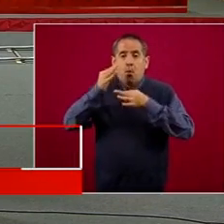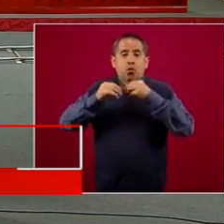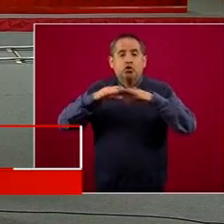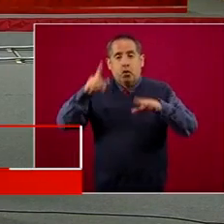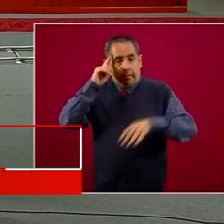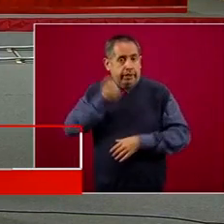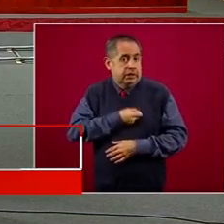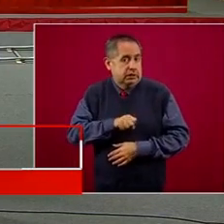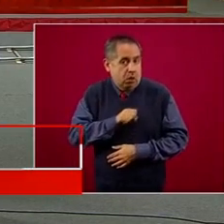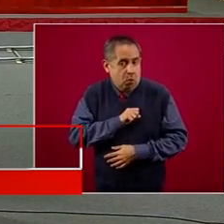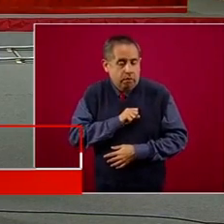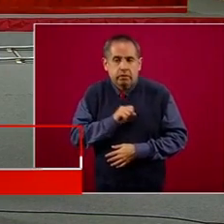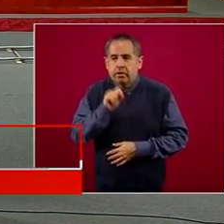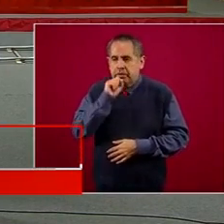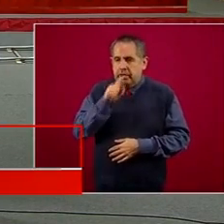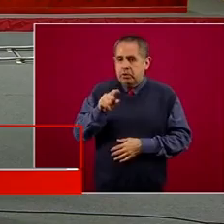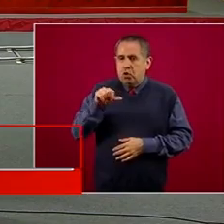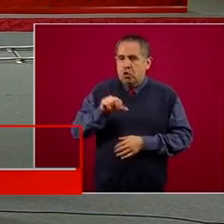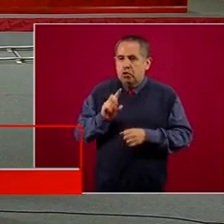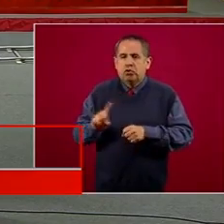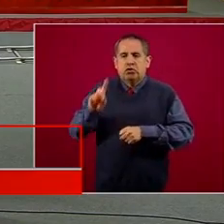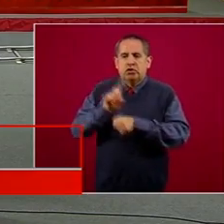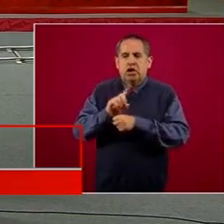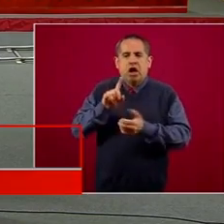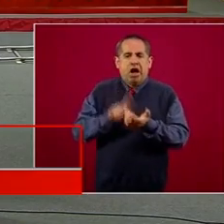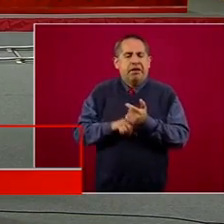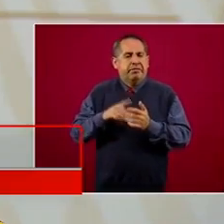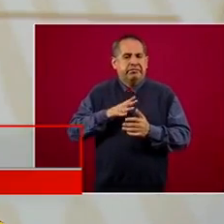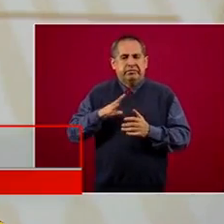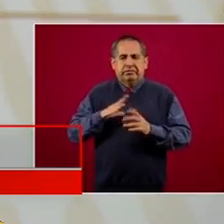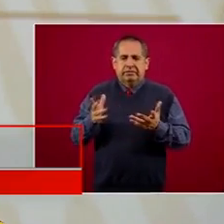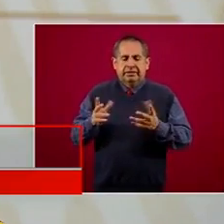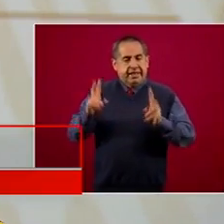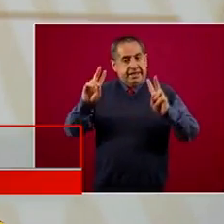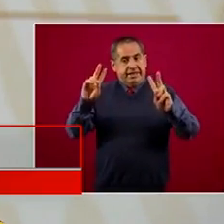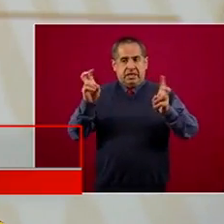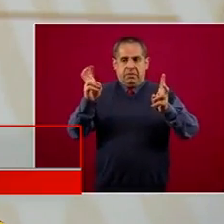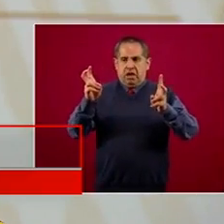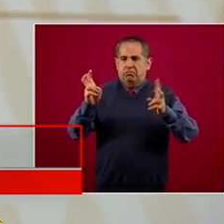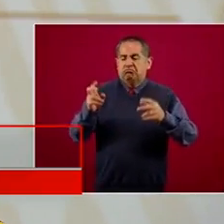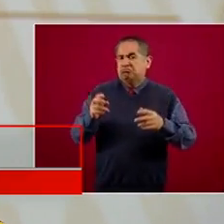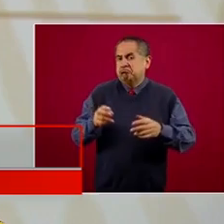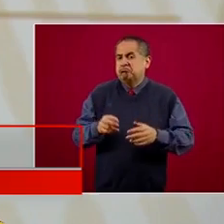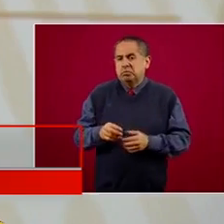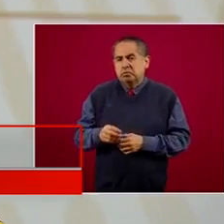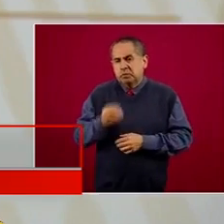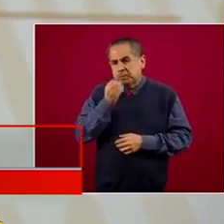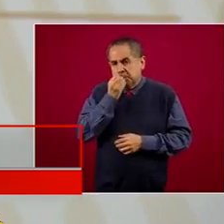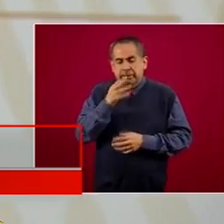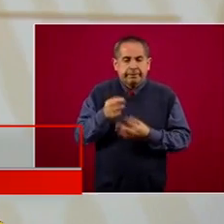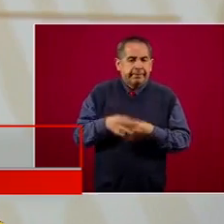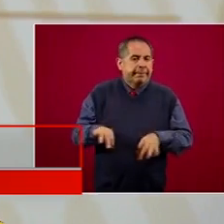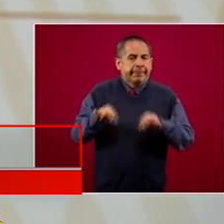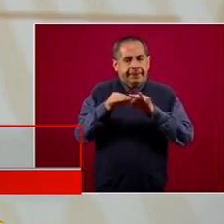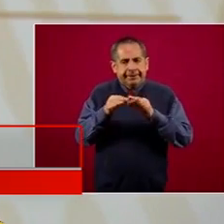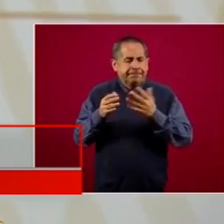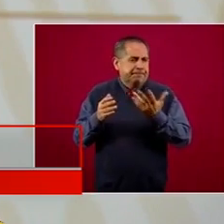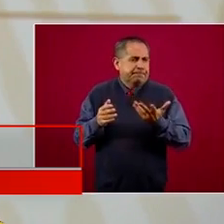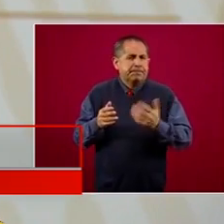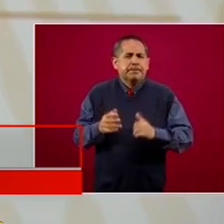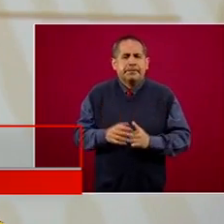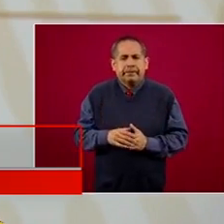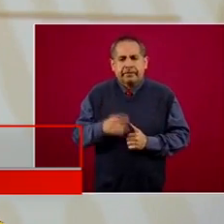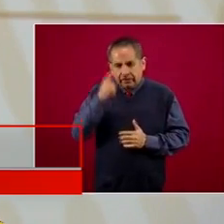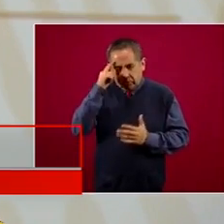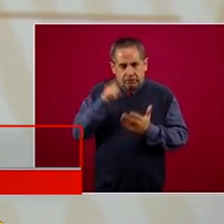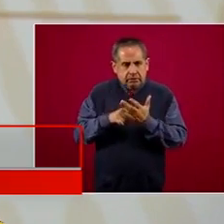más contagios y decesos por el COVID en el mundo. En contagios acumulados, suman 268.008. Con esto, México se mantiene en el